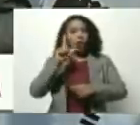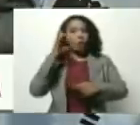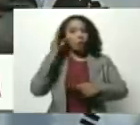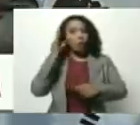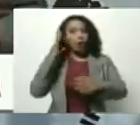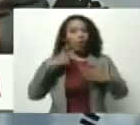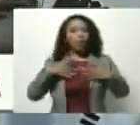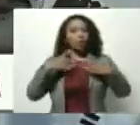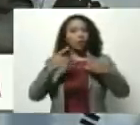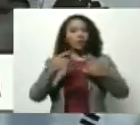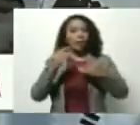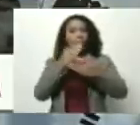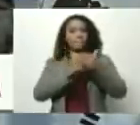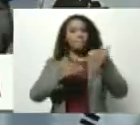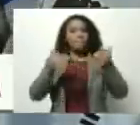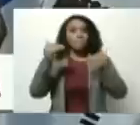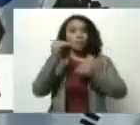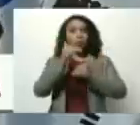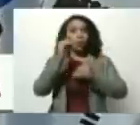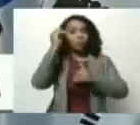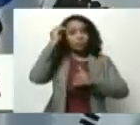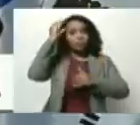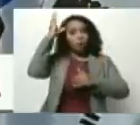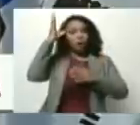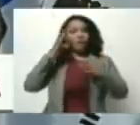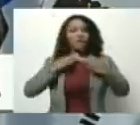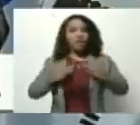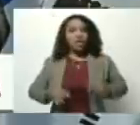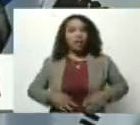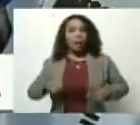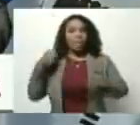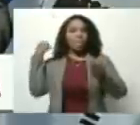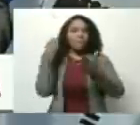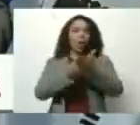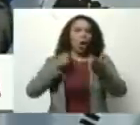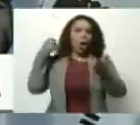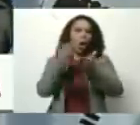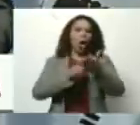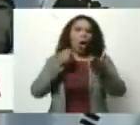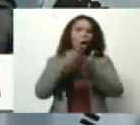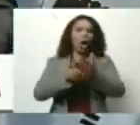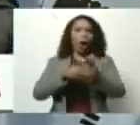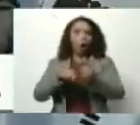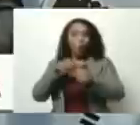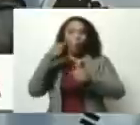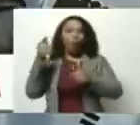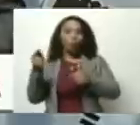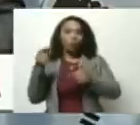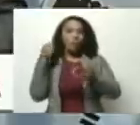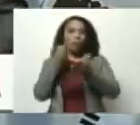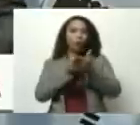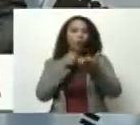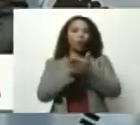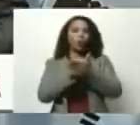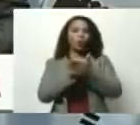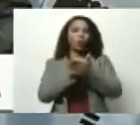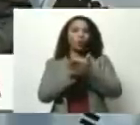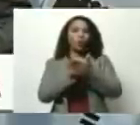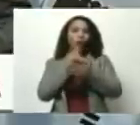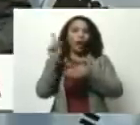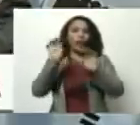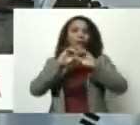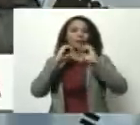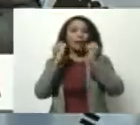adolescente de mayor capacidad física golpeaba salvajemente a otro en plena aula